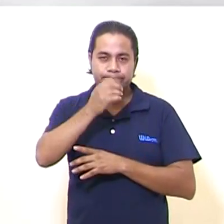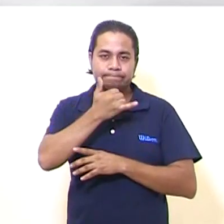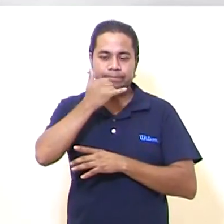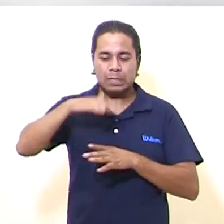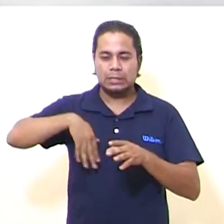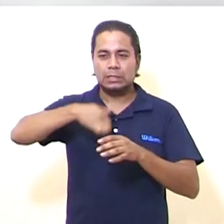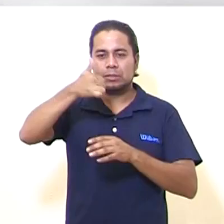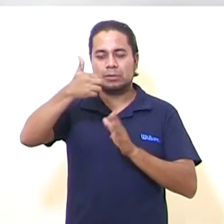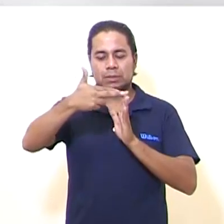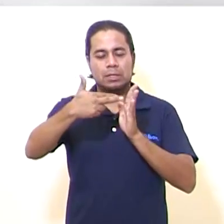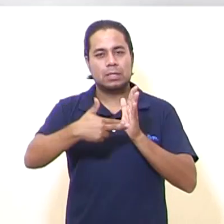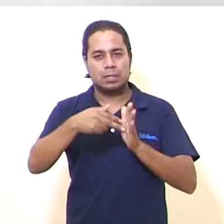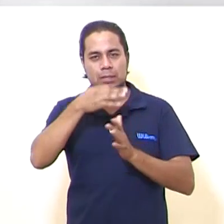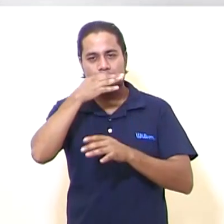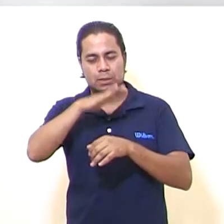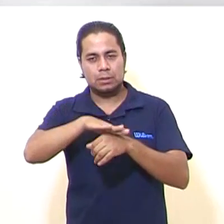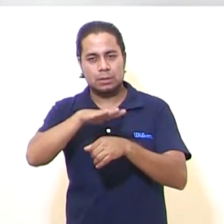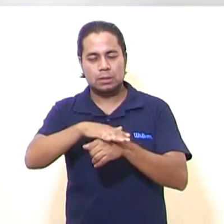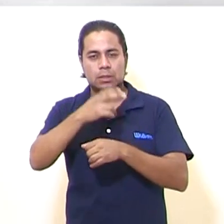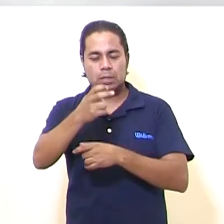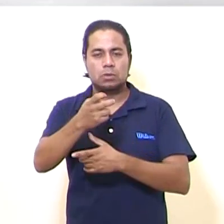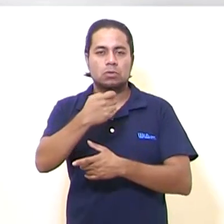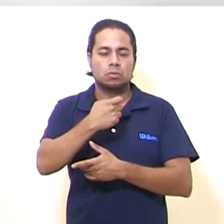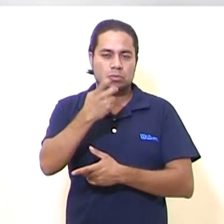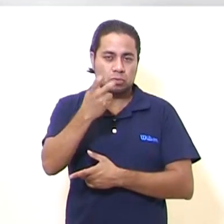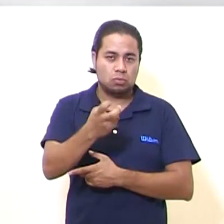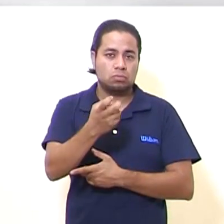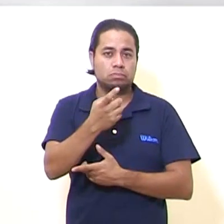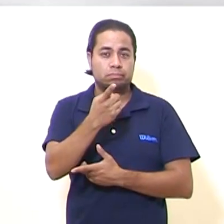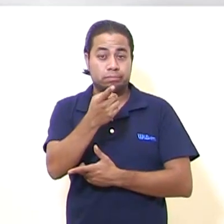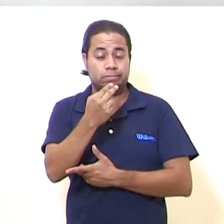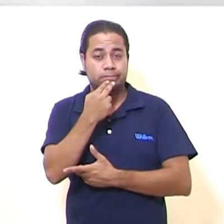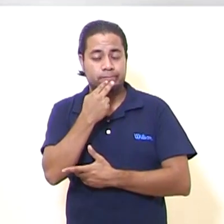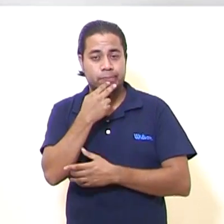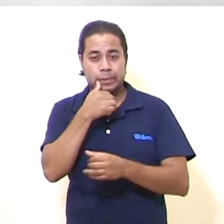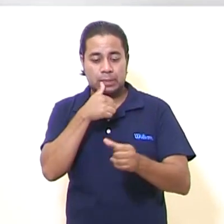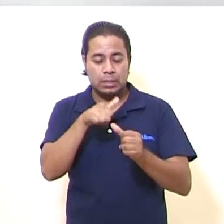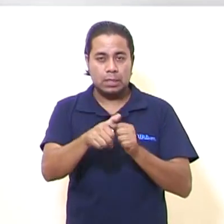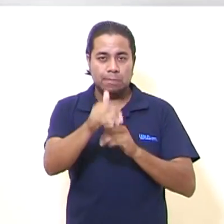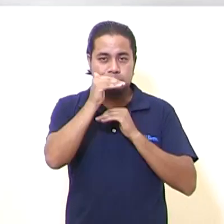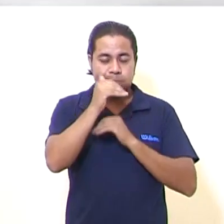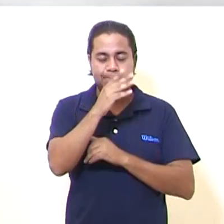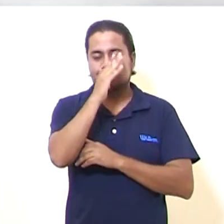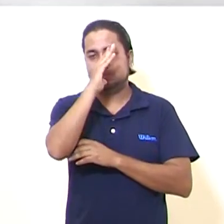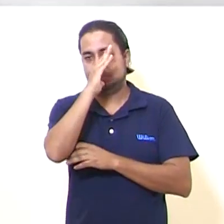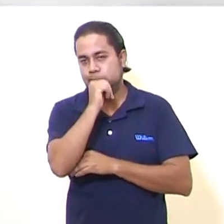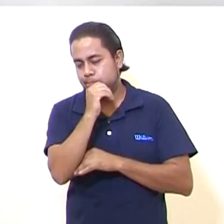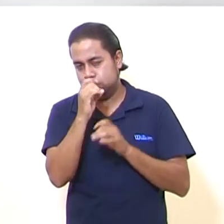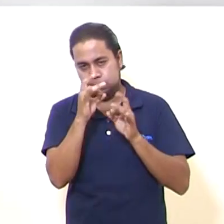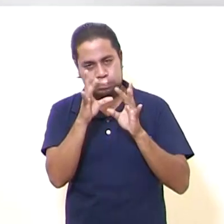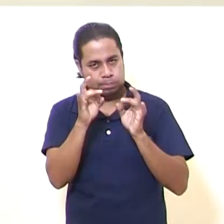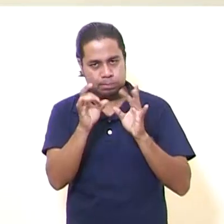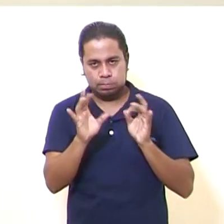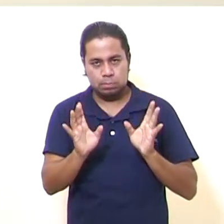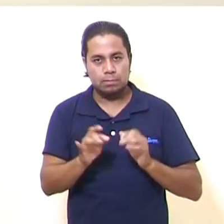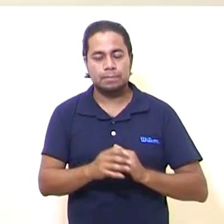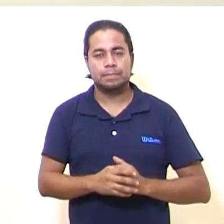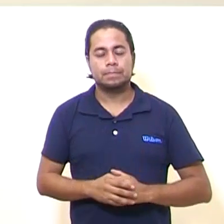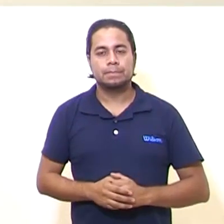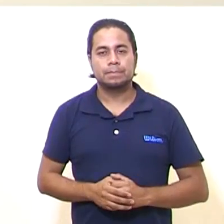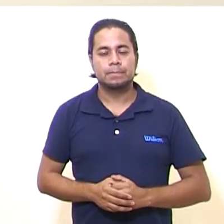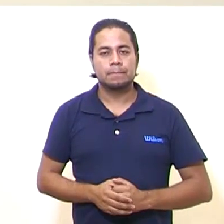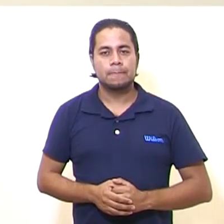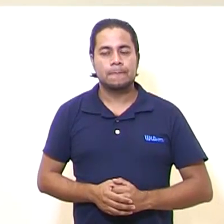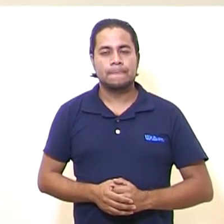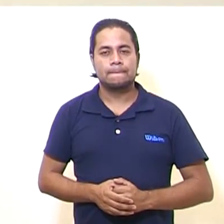que tocamos ya, en los cuales no se deben de utilizar las mayúsculas de cierta forma. Bien,